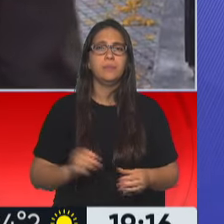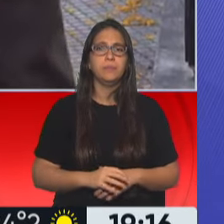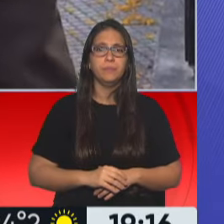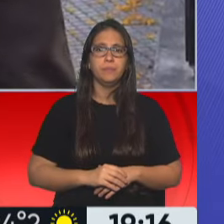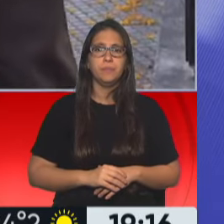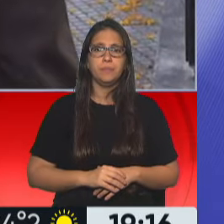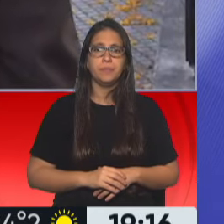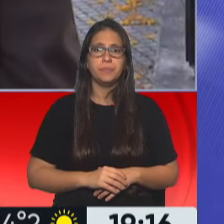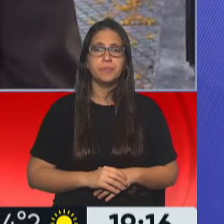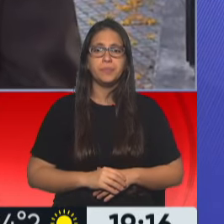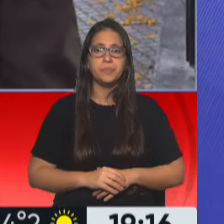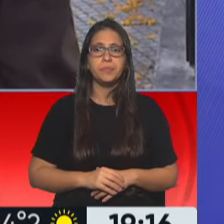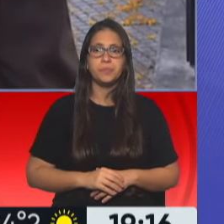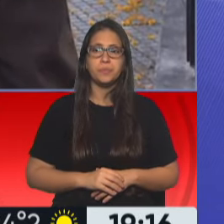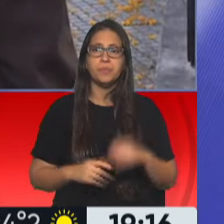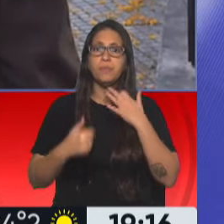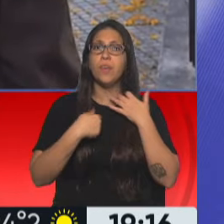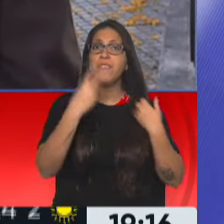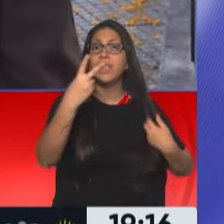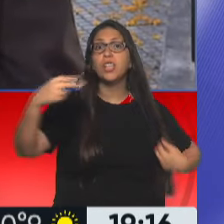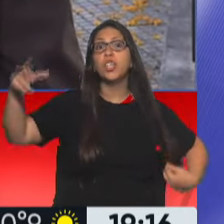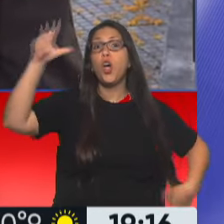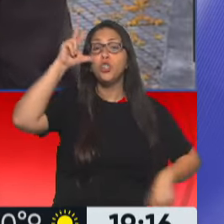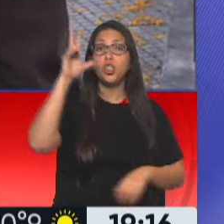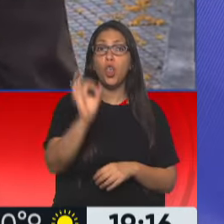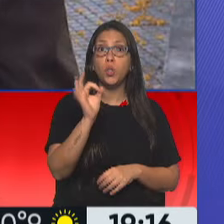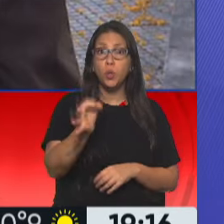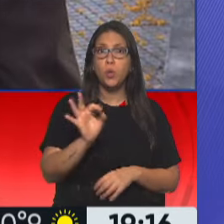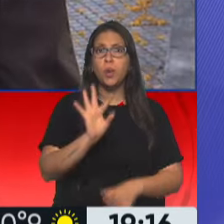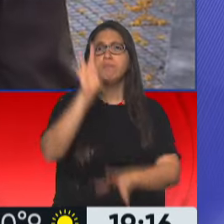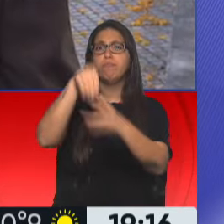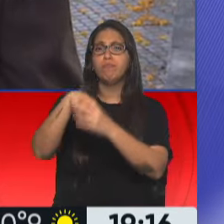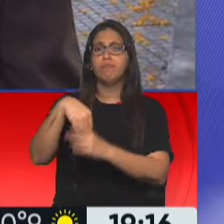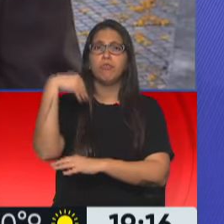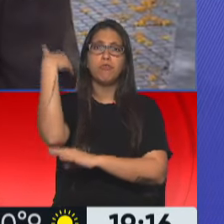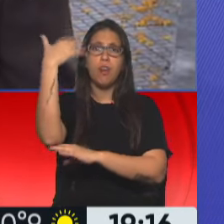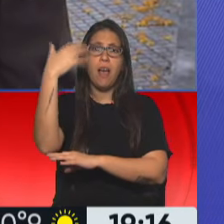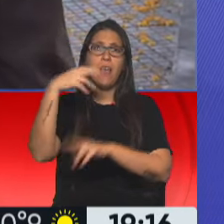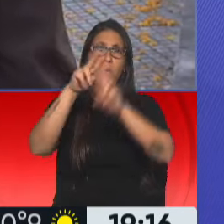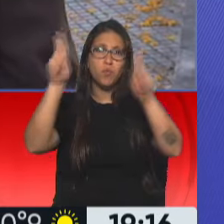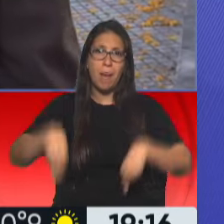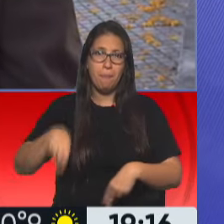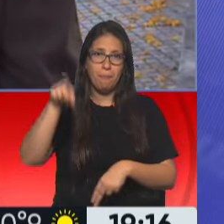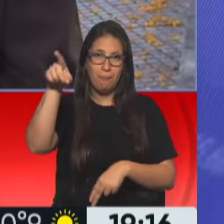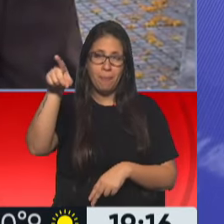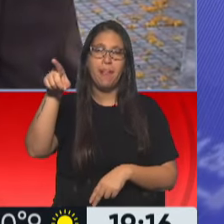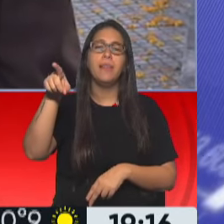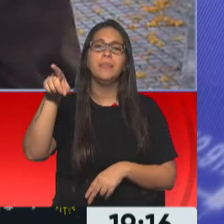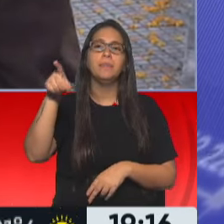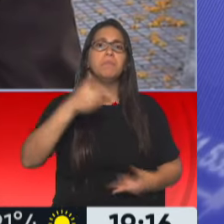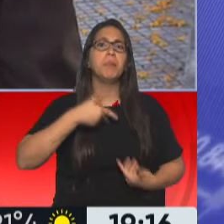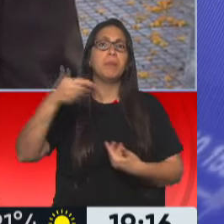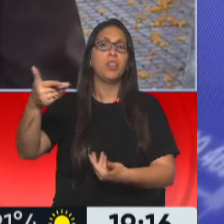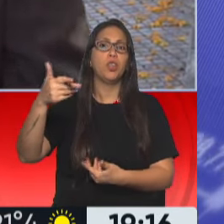Sí, la mirada es la siguiente. Yo el 28 de octubre participé de una jornada hacia la UNSAL, la Universidad de San Martín, invitado por el